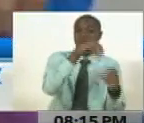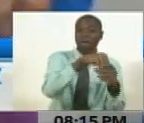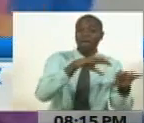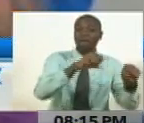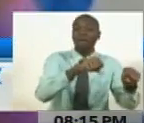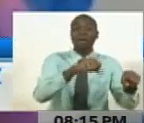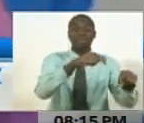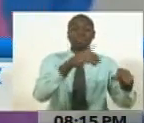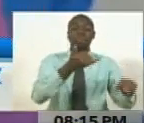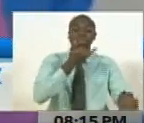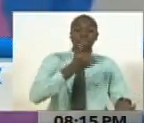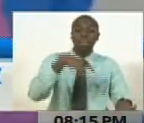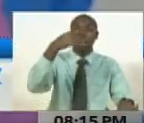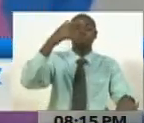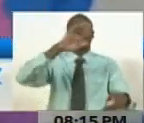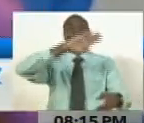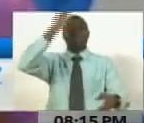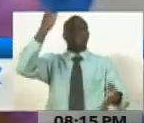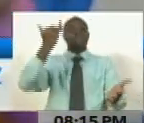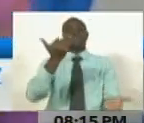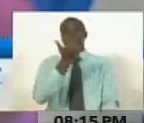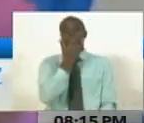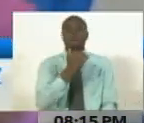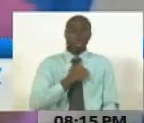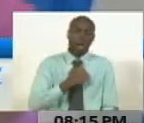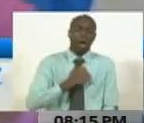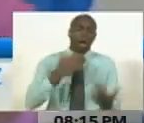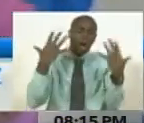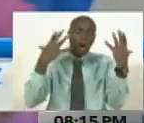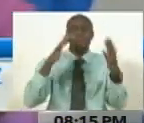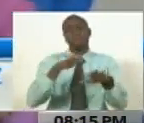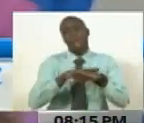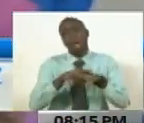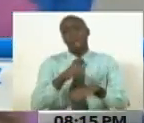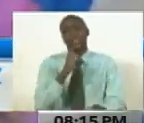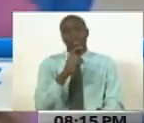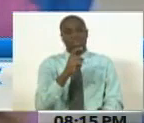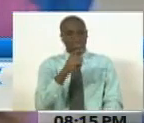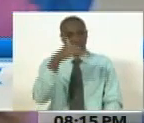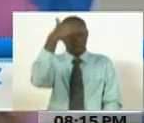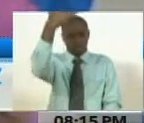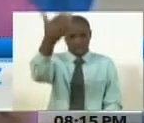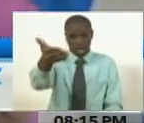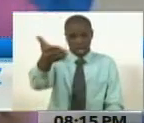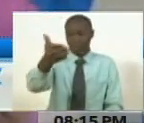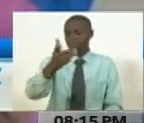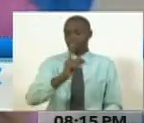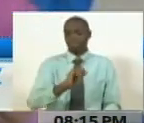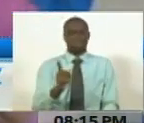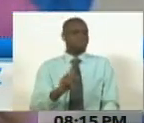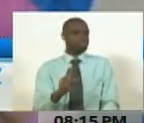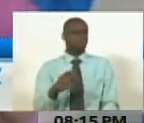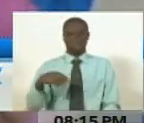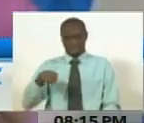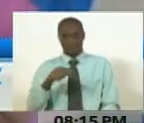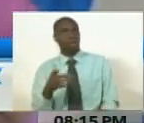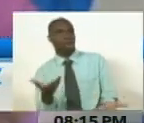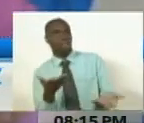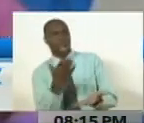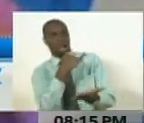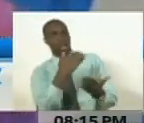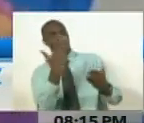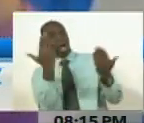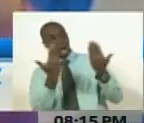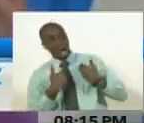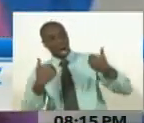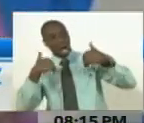nada sirve que después vengan a de pecho ni a pedir perdón. De nada sirve. A los pueblos eso no les sirve.